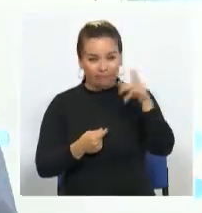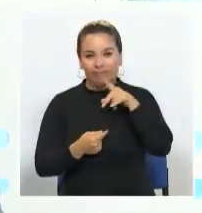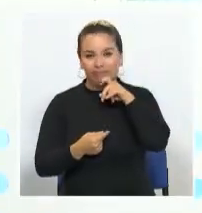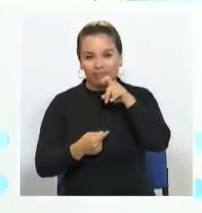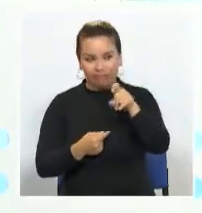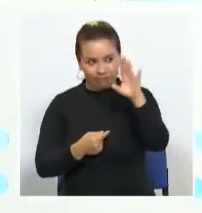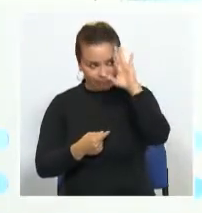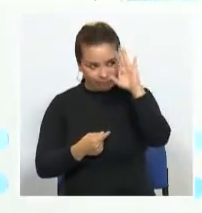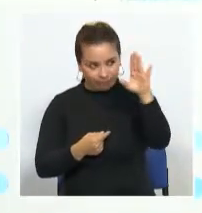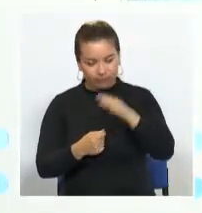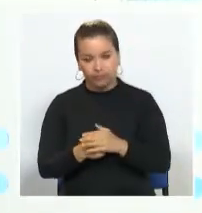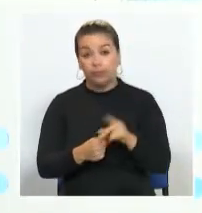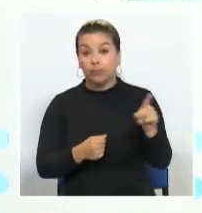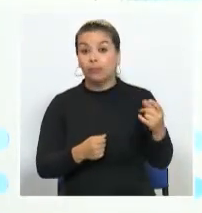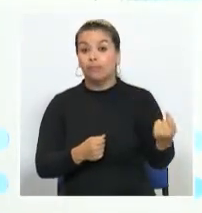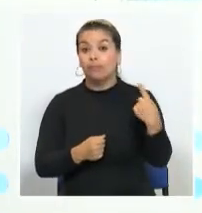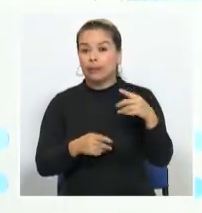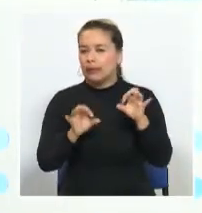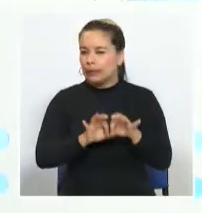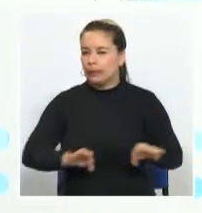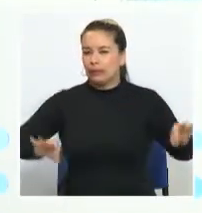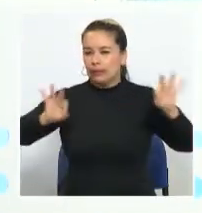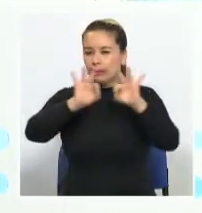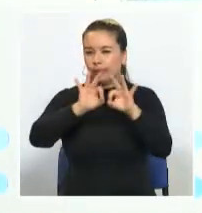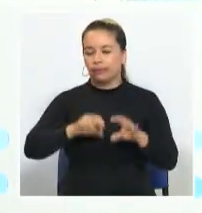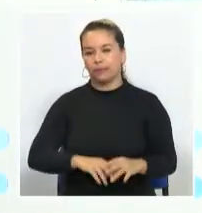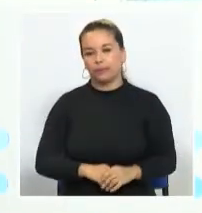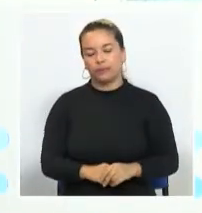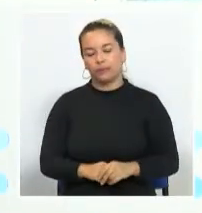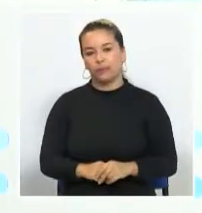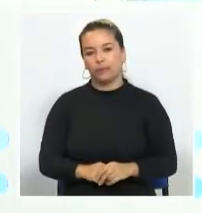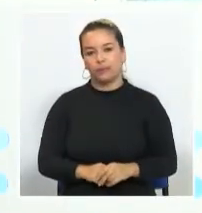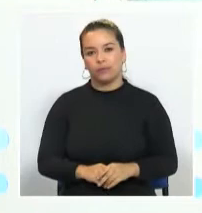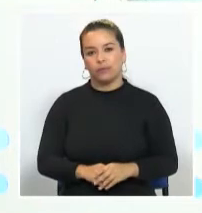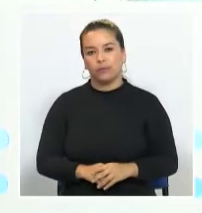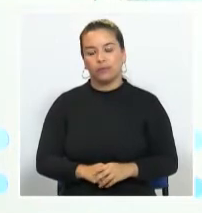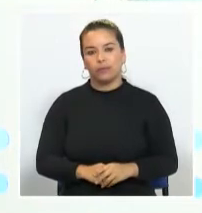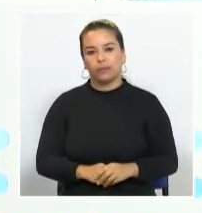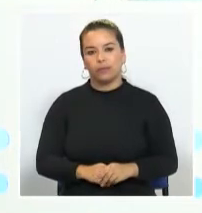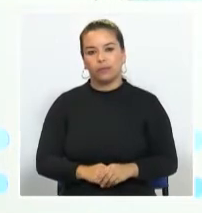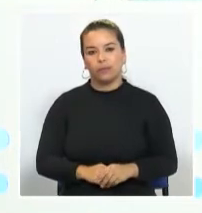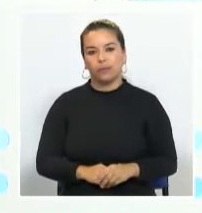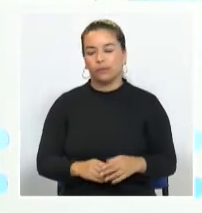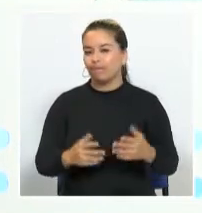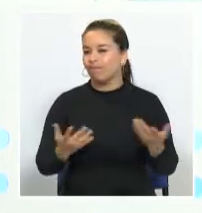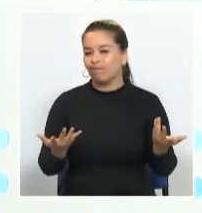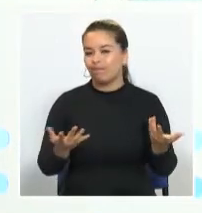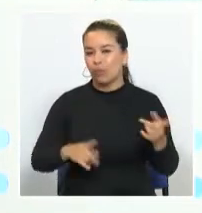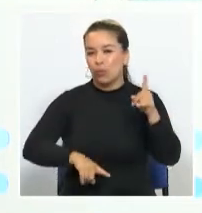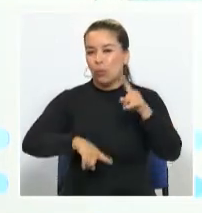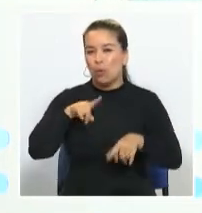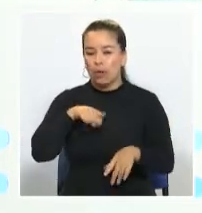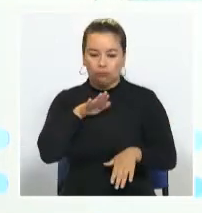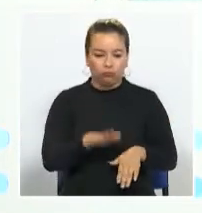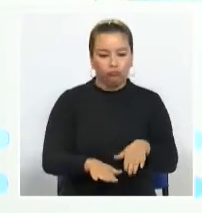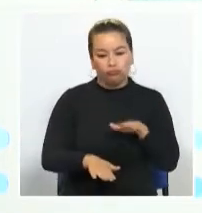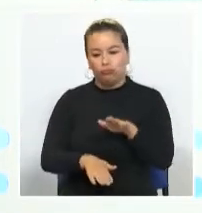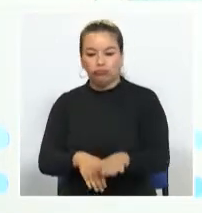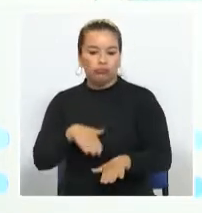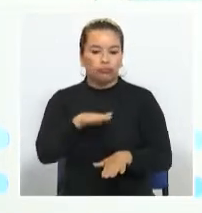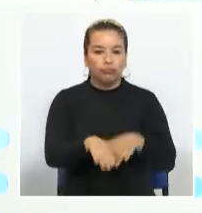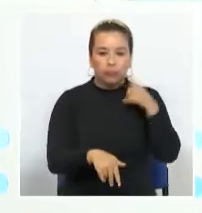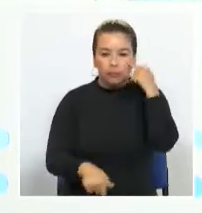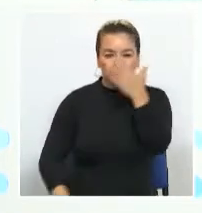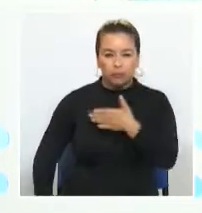Su pregunta es muy importante. Cuando no se tiene la posibilidad de hacer una prueba de esfuerzo por